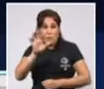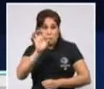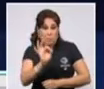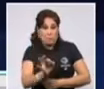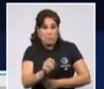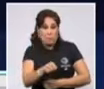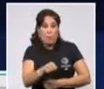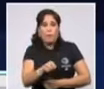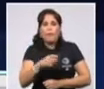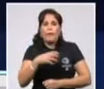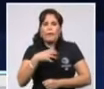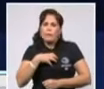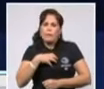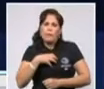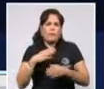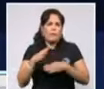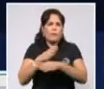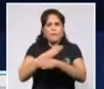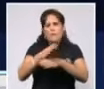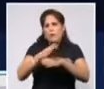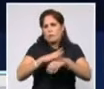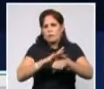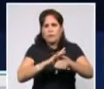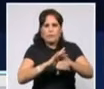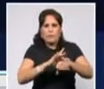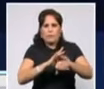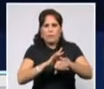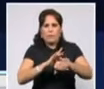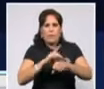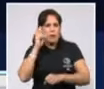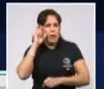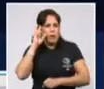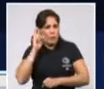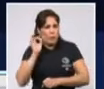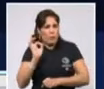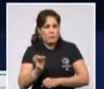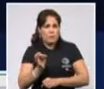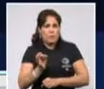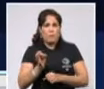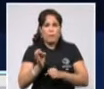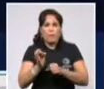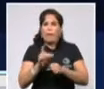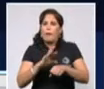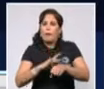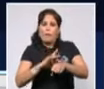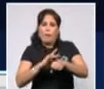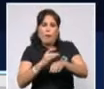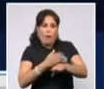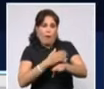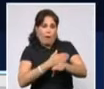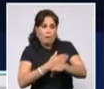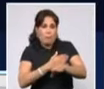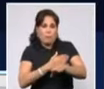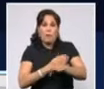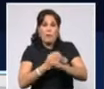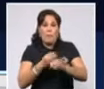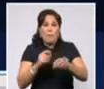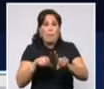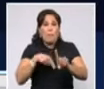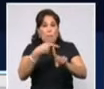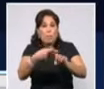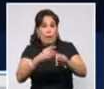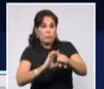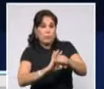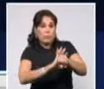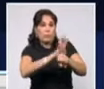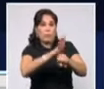un grupo de comorbilidades, como se llama, o sea, de enfermedades ya previas, ¿no? De todas formas, comenzó